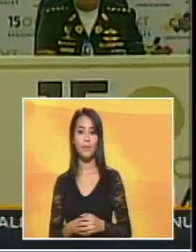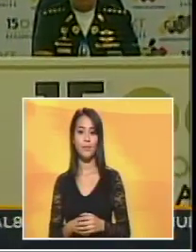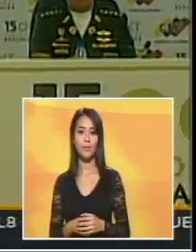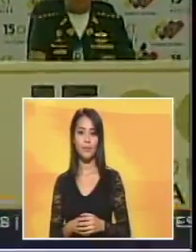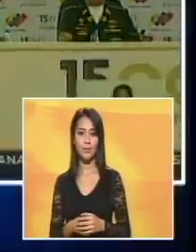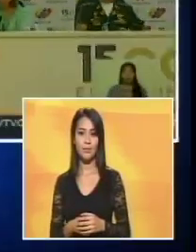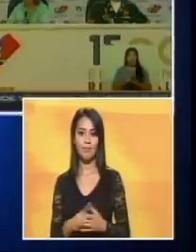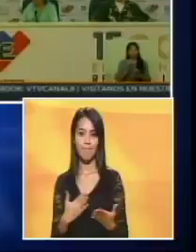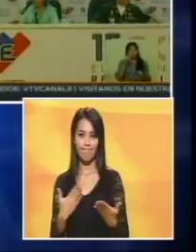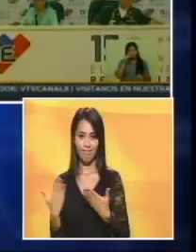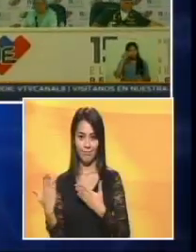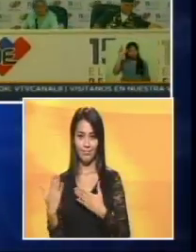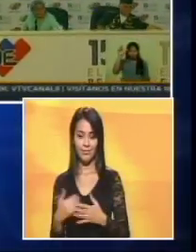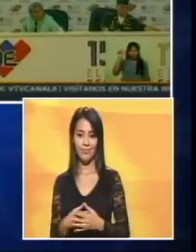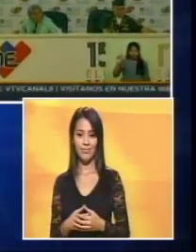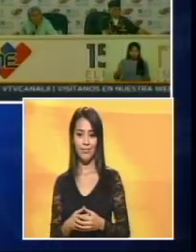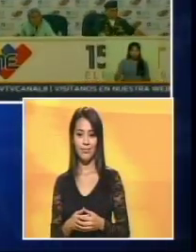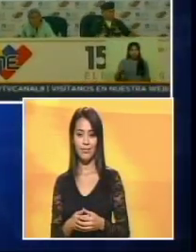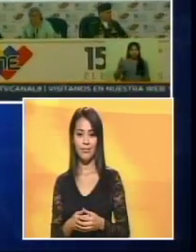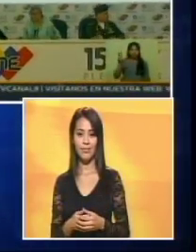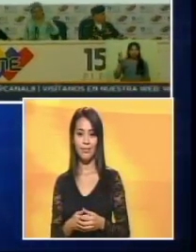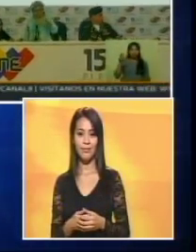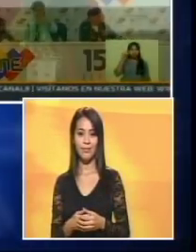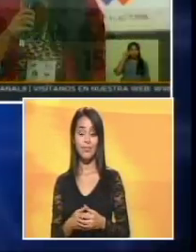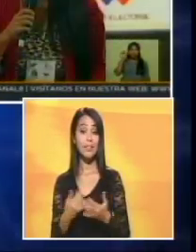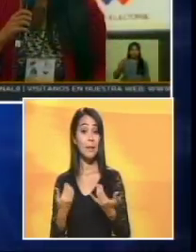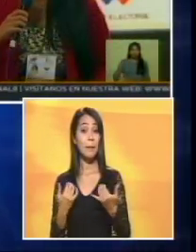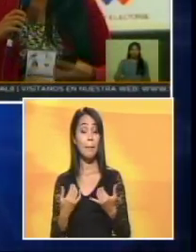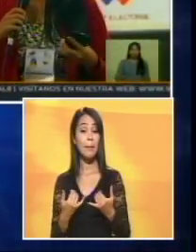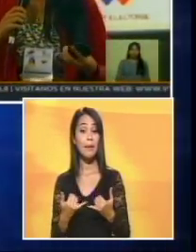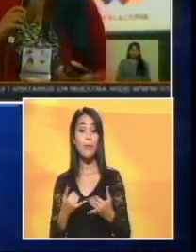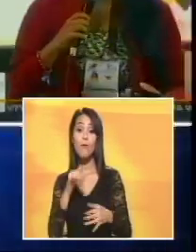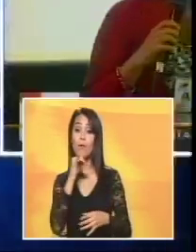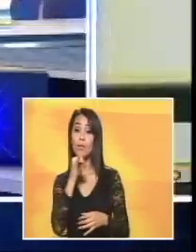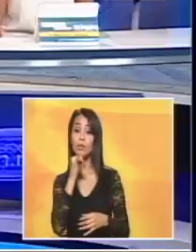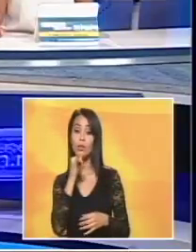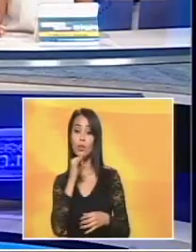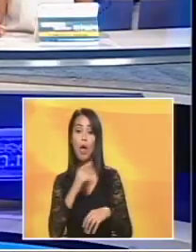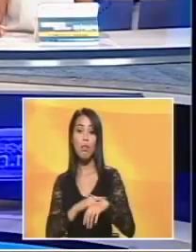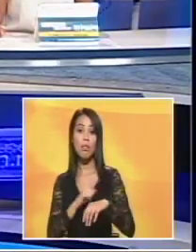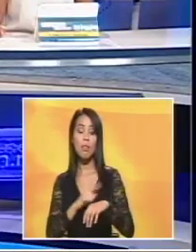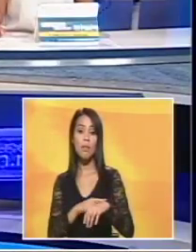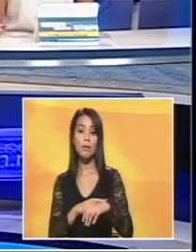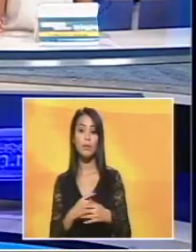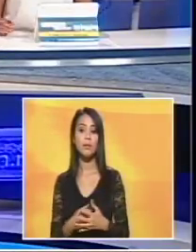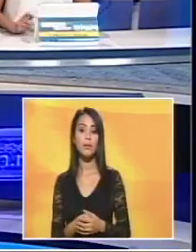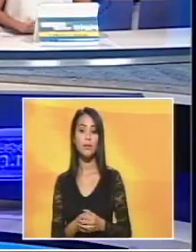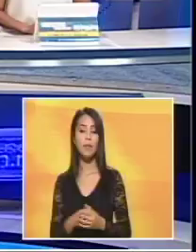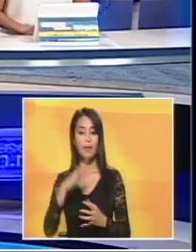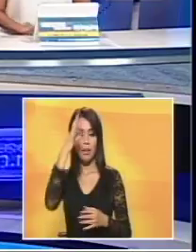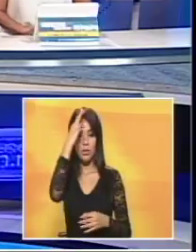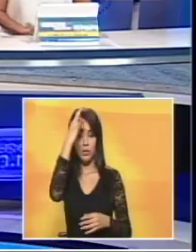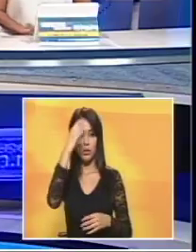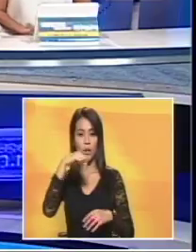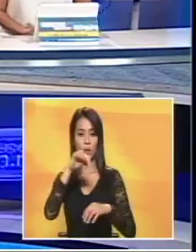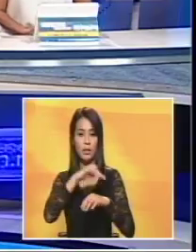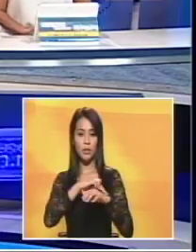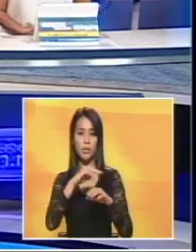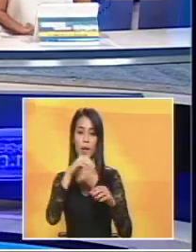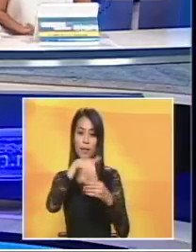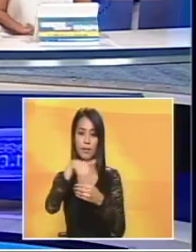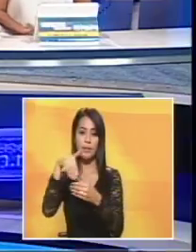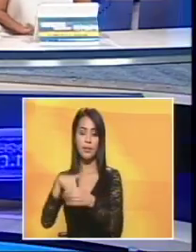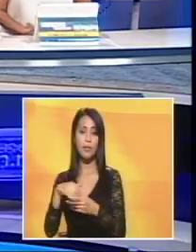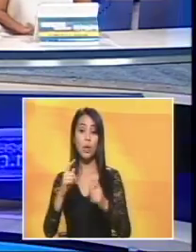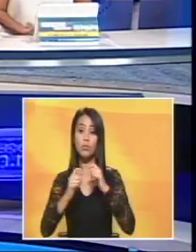Televisión. Bueno, estamos en directo con informaciones a esta hora que se producen en la sede del Consejo Nacional Electoral, rueda de